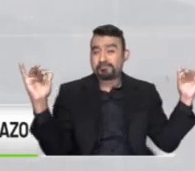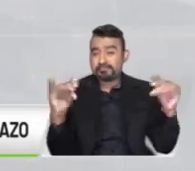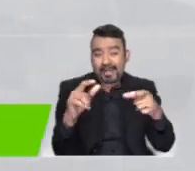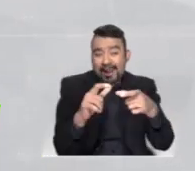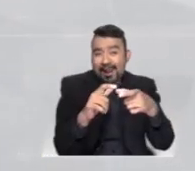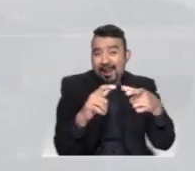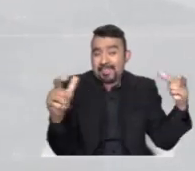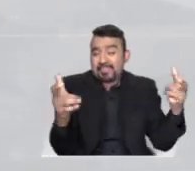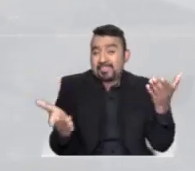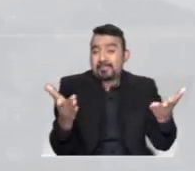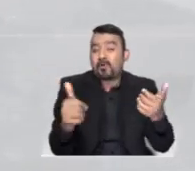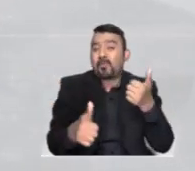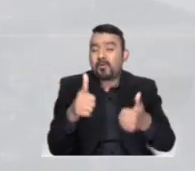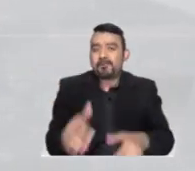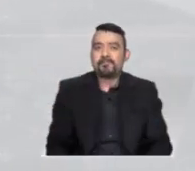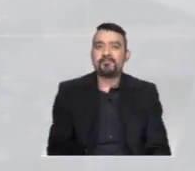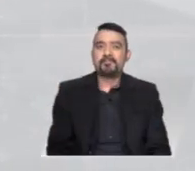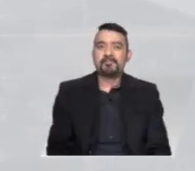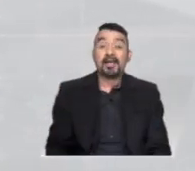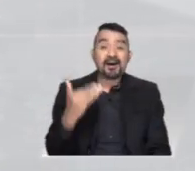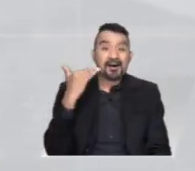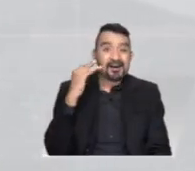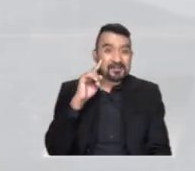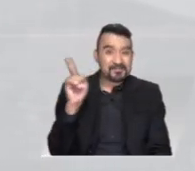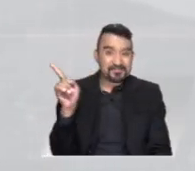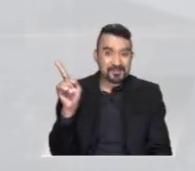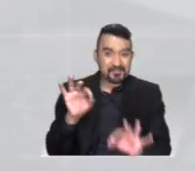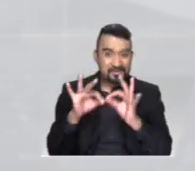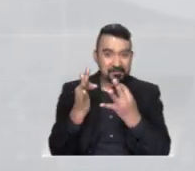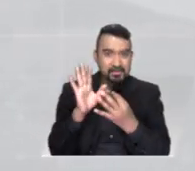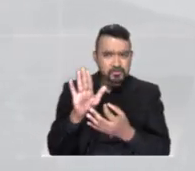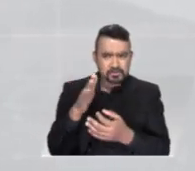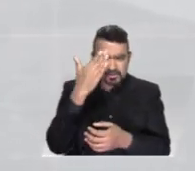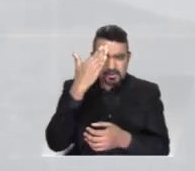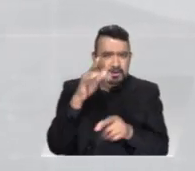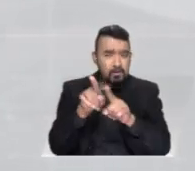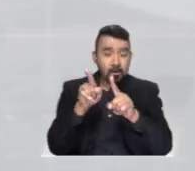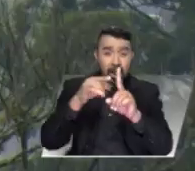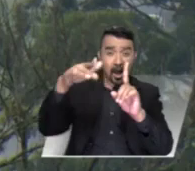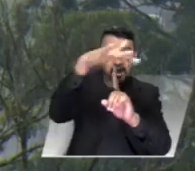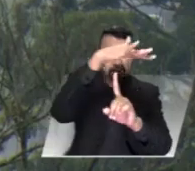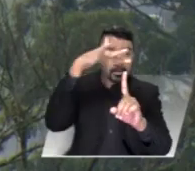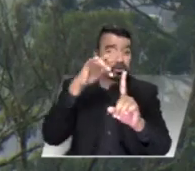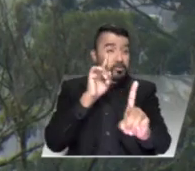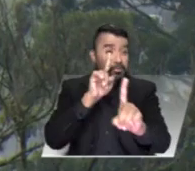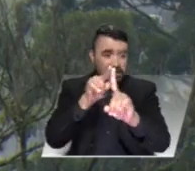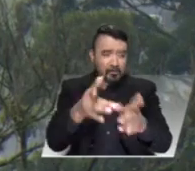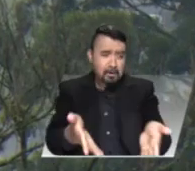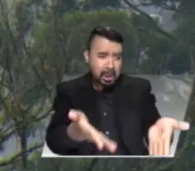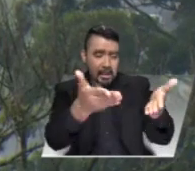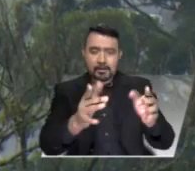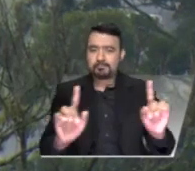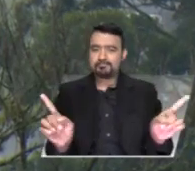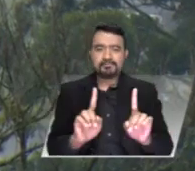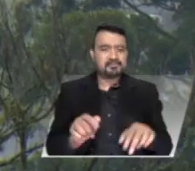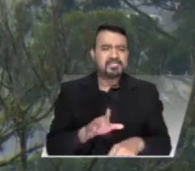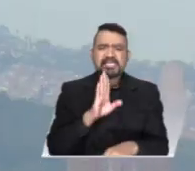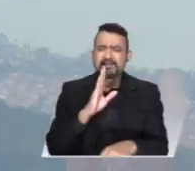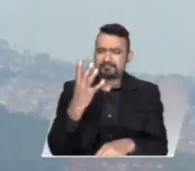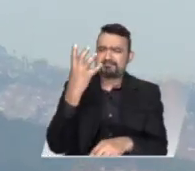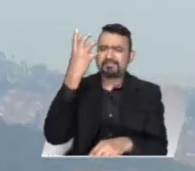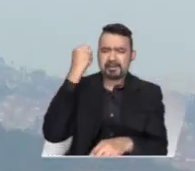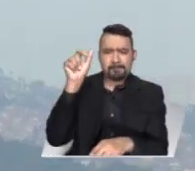momento, la familia Mejía dice no oponerse a una destinación ambiental y cultural de un lote donado por el